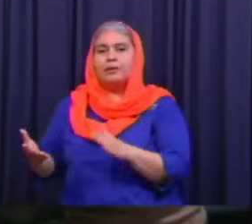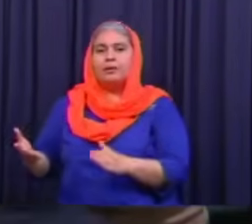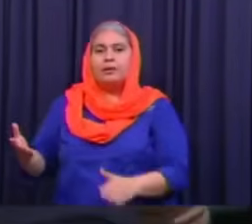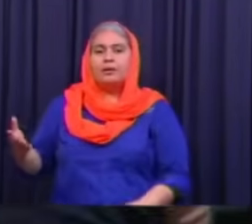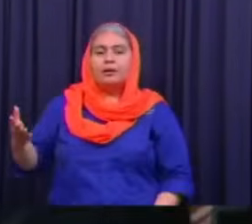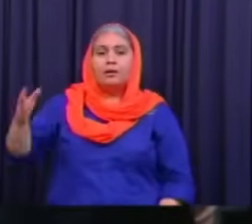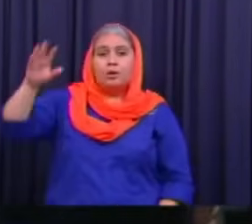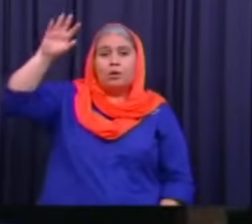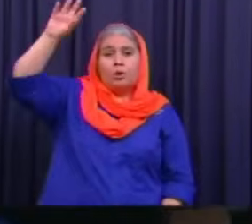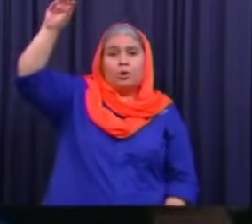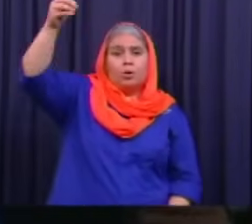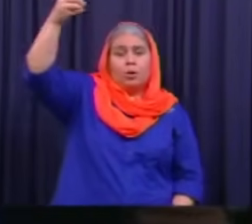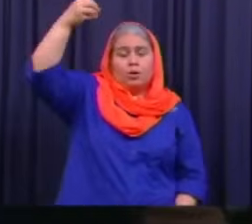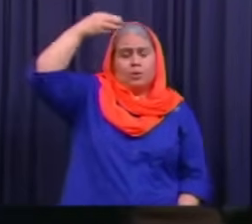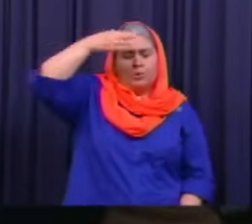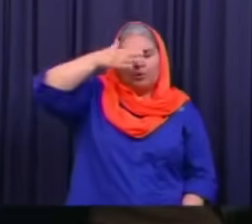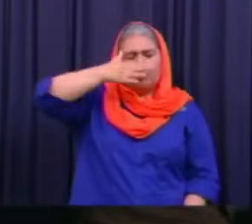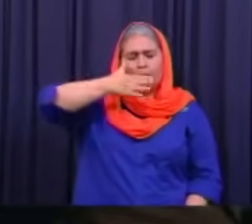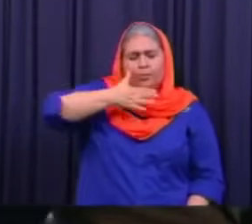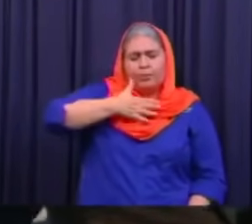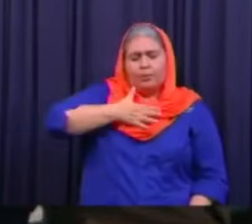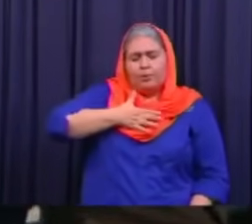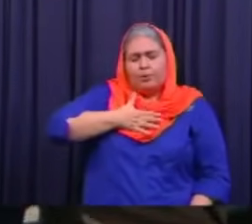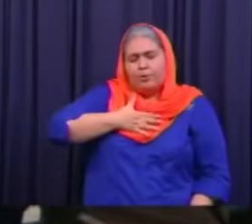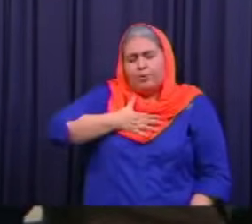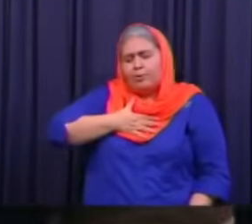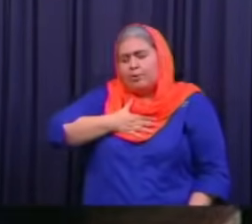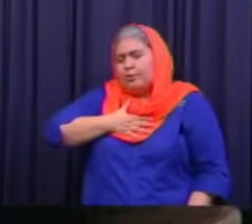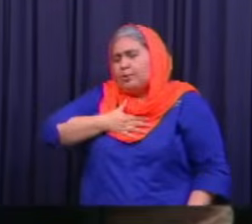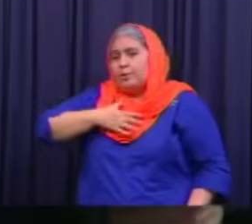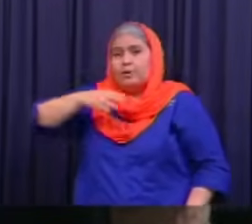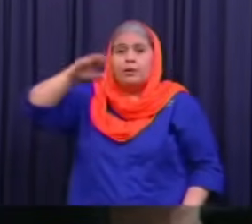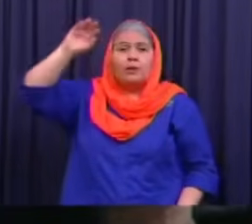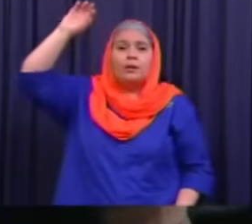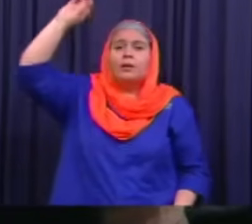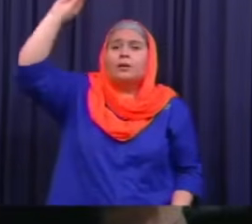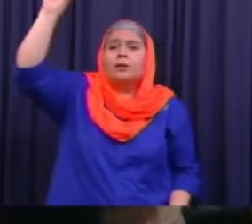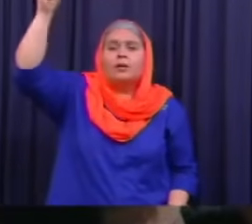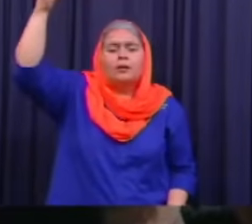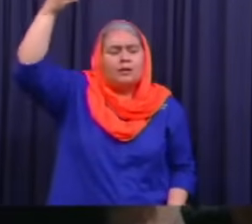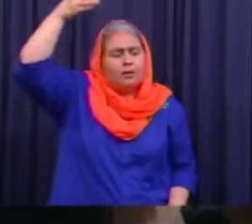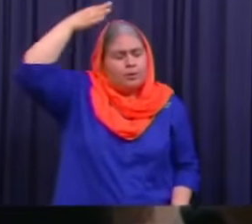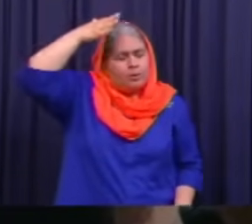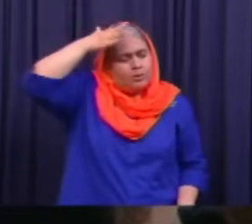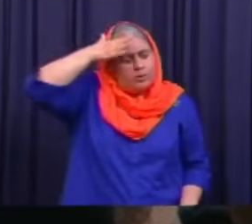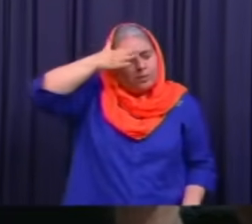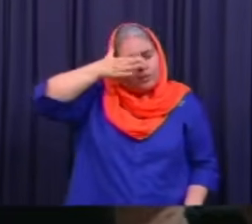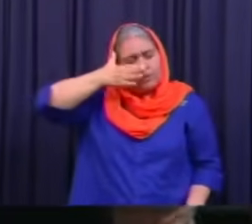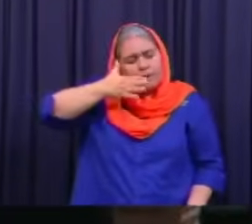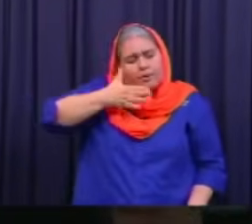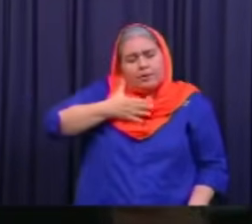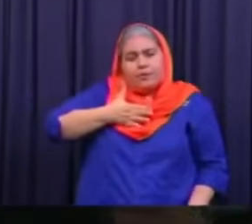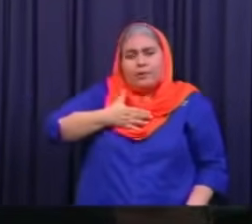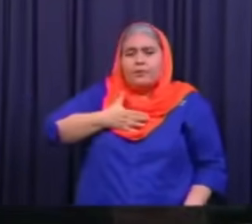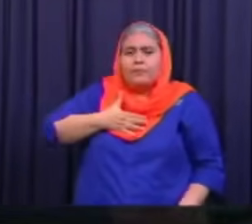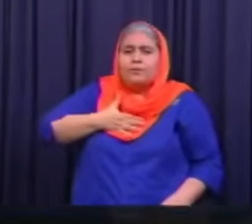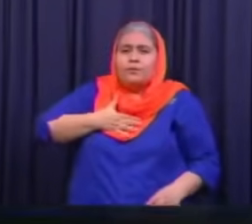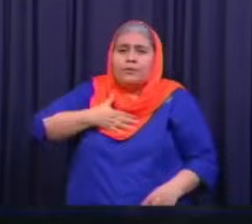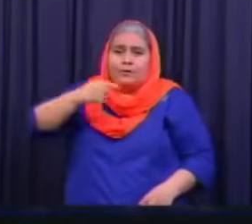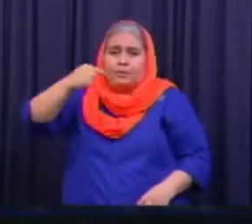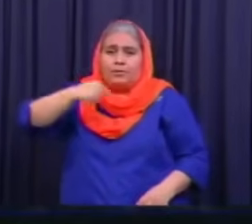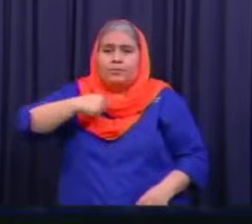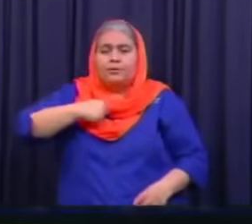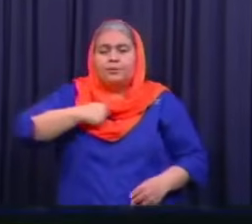se rompió y vino tu gracia y me